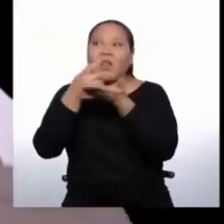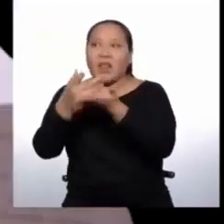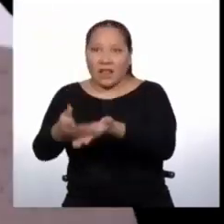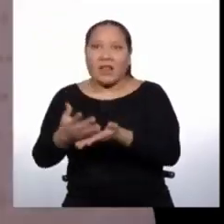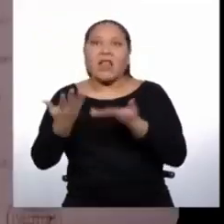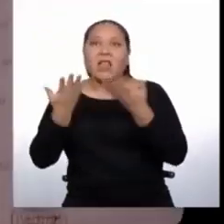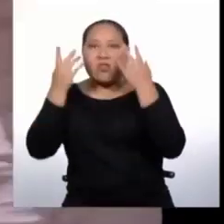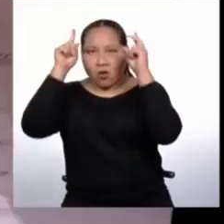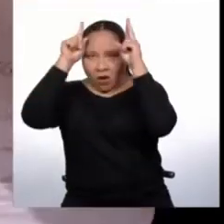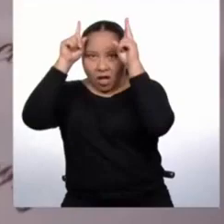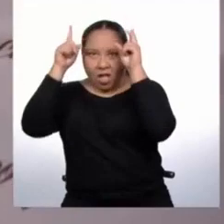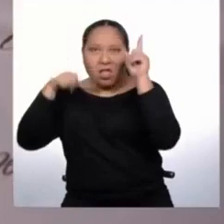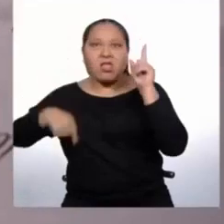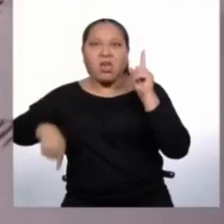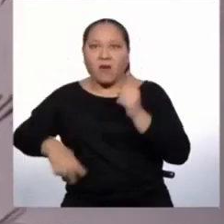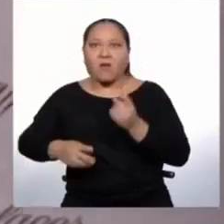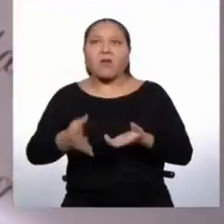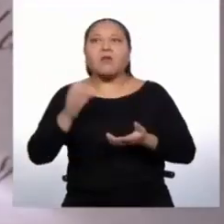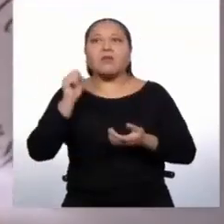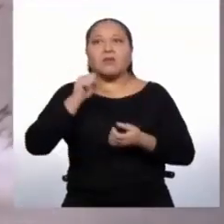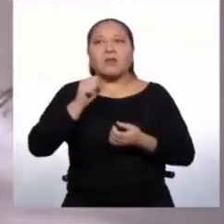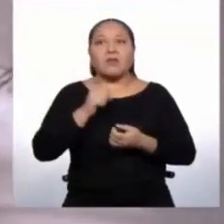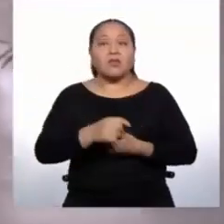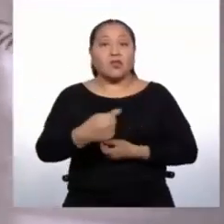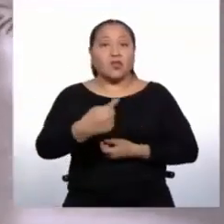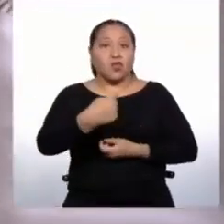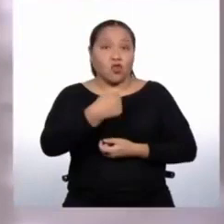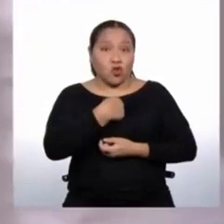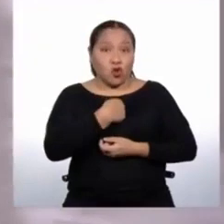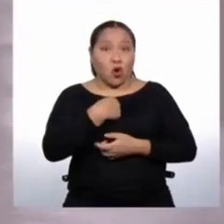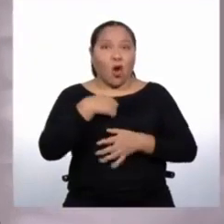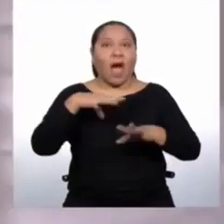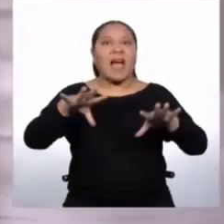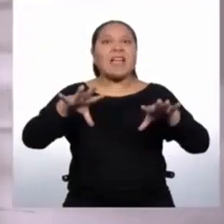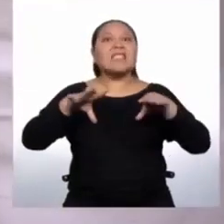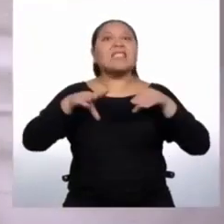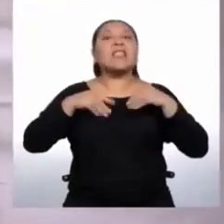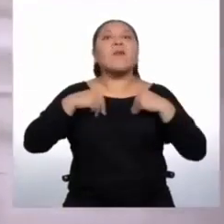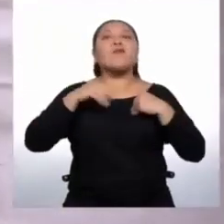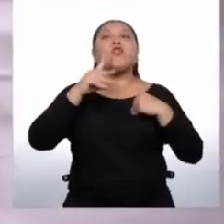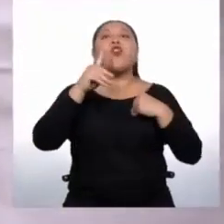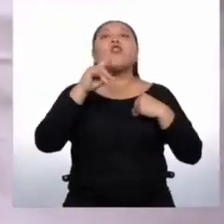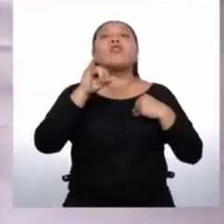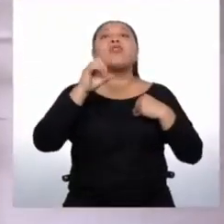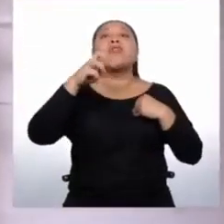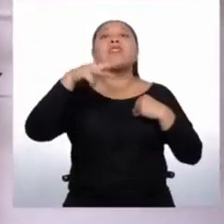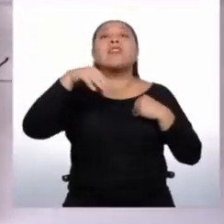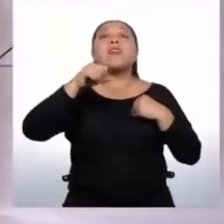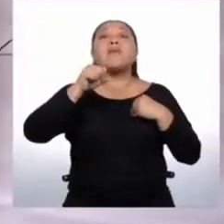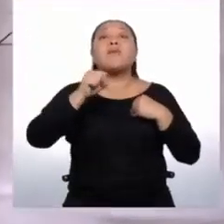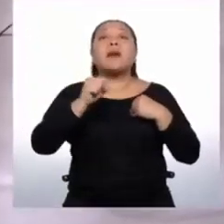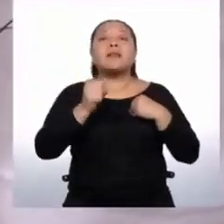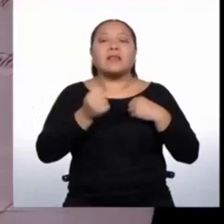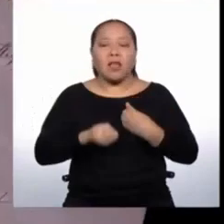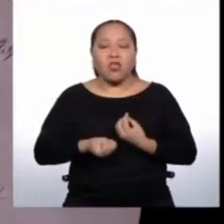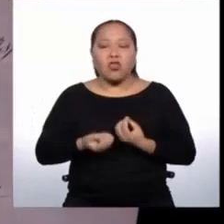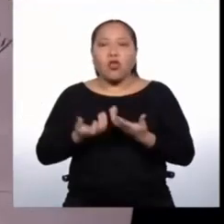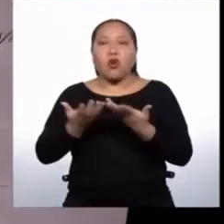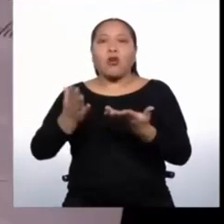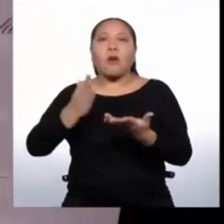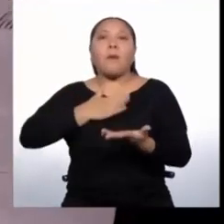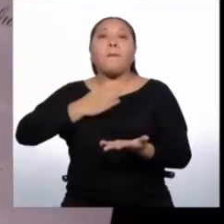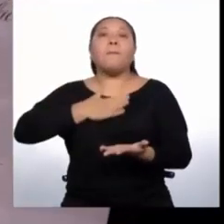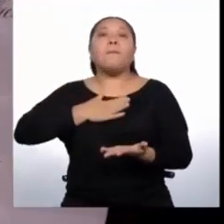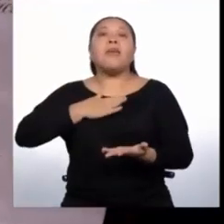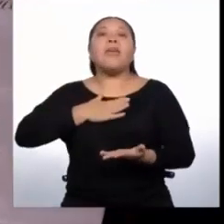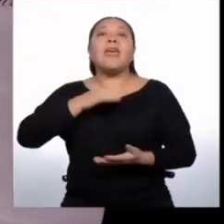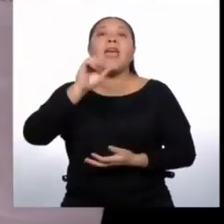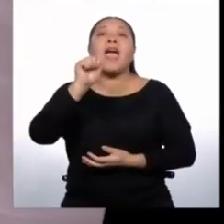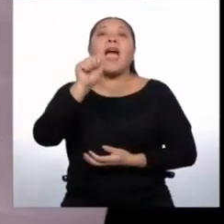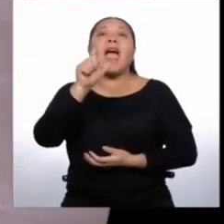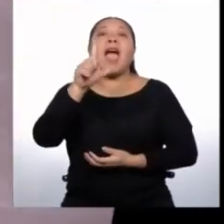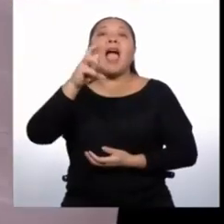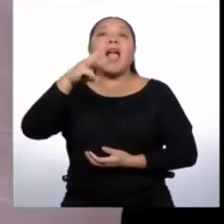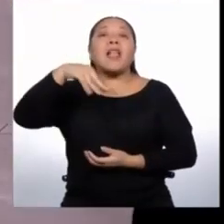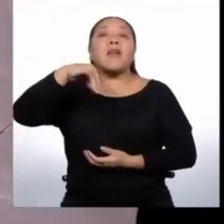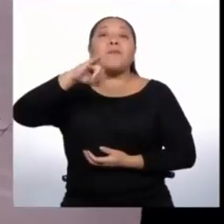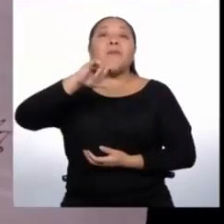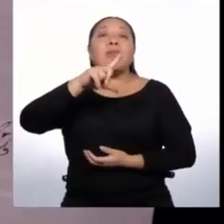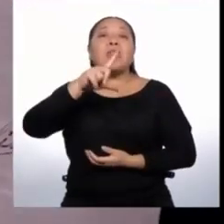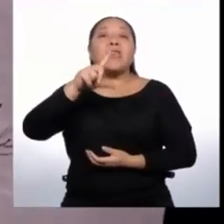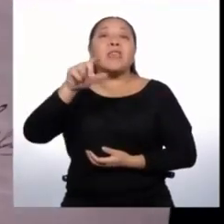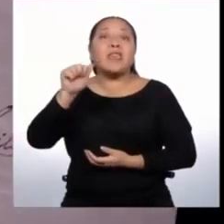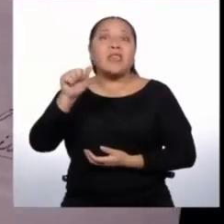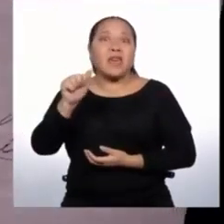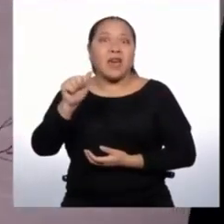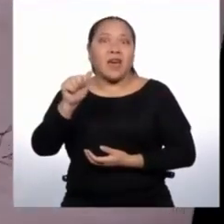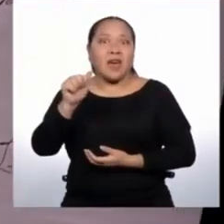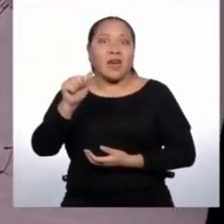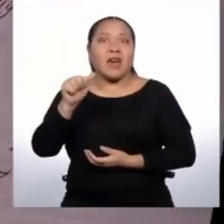siguiente: conste que yo, don Dimas de la Tijereta, cedo mi almilla al rey de los abismos, en